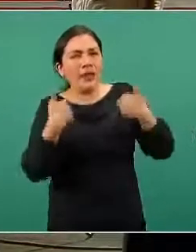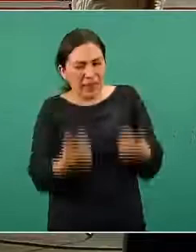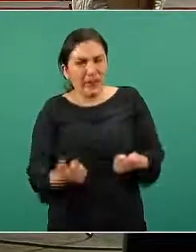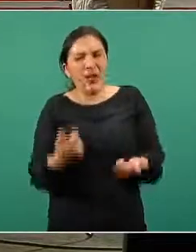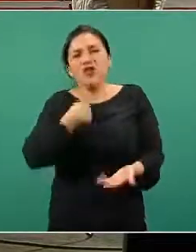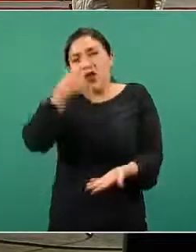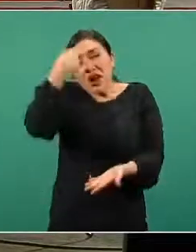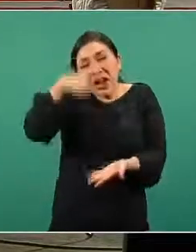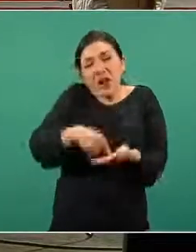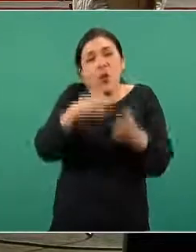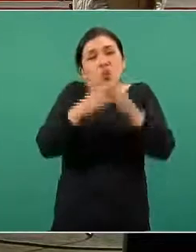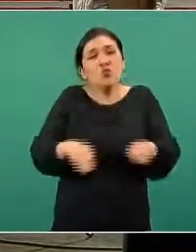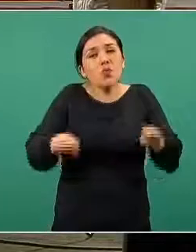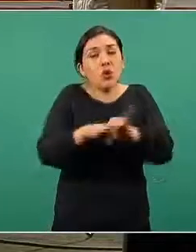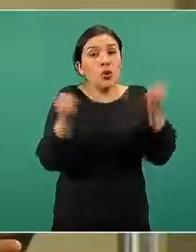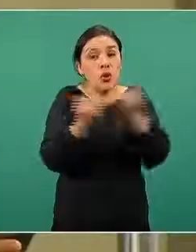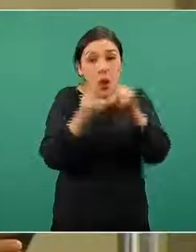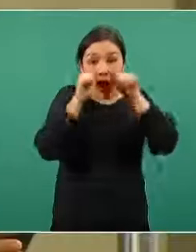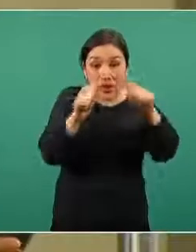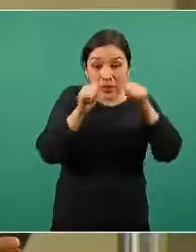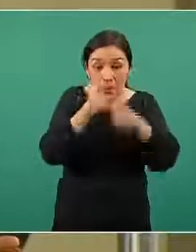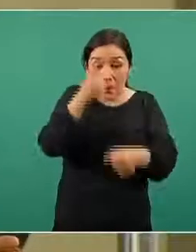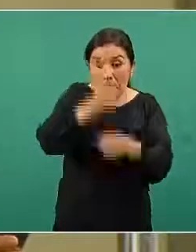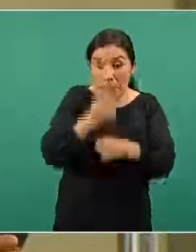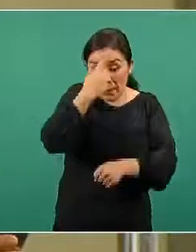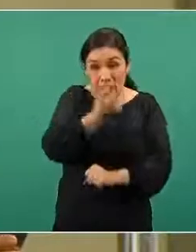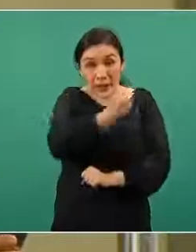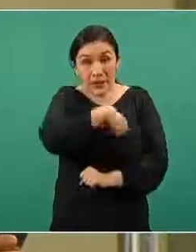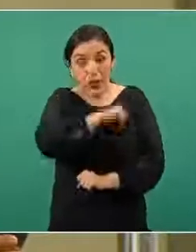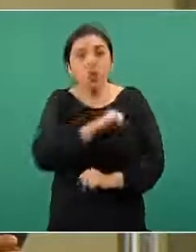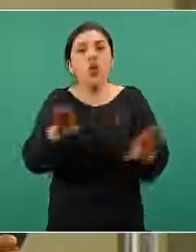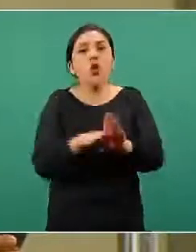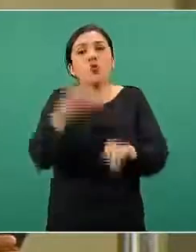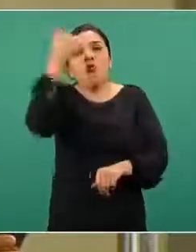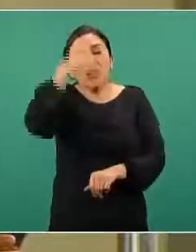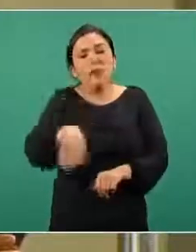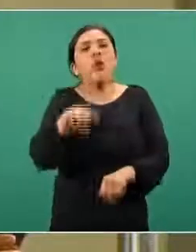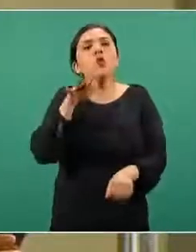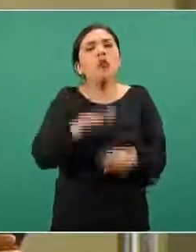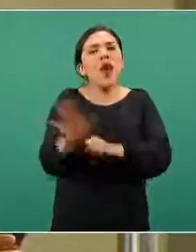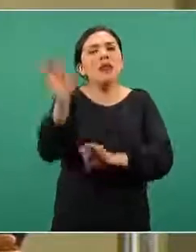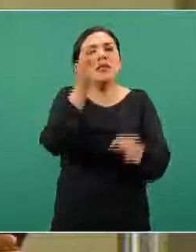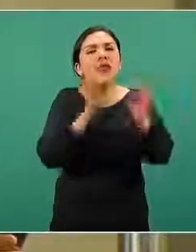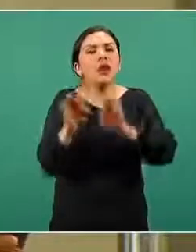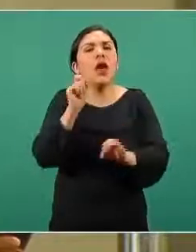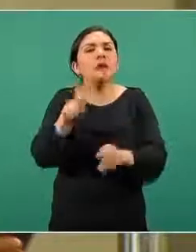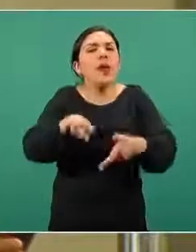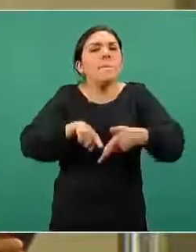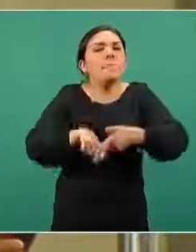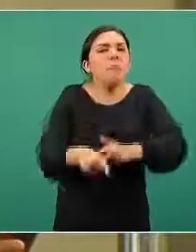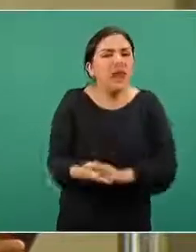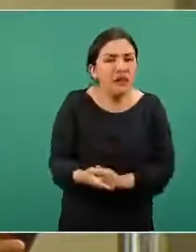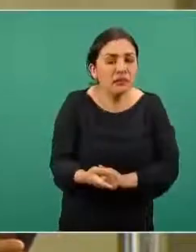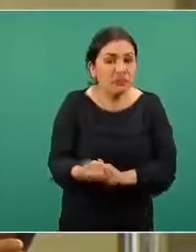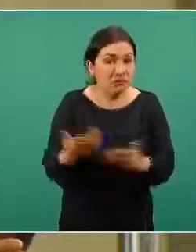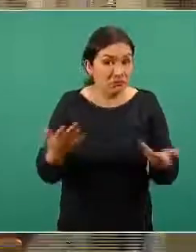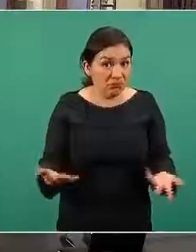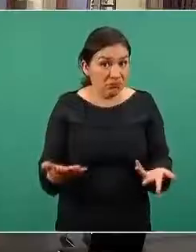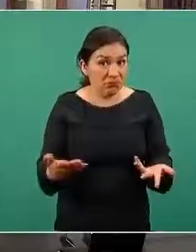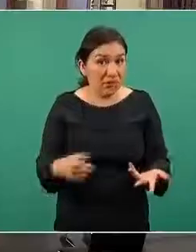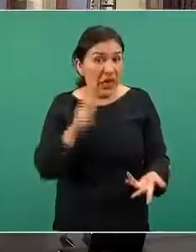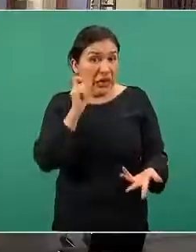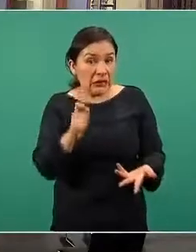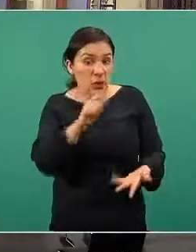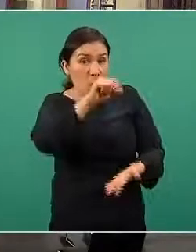que es importante en la atención primaria para la salud saber de qué célula vamos a partir. La célula es